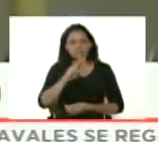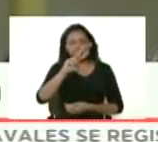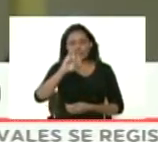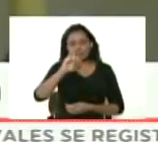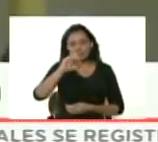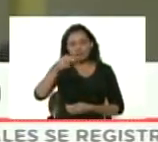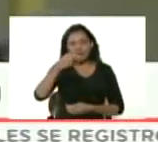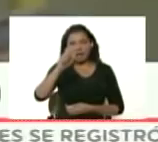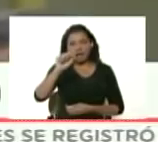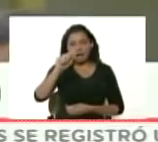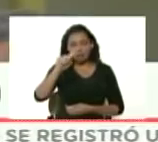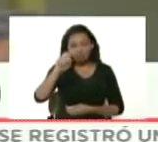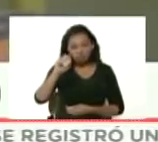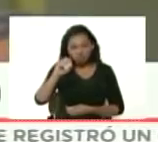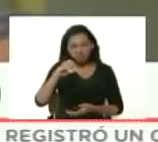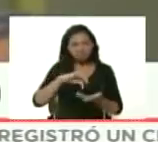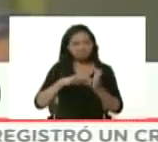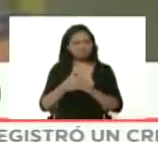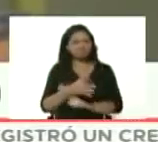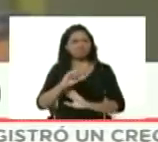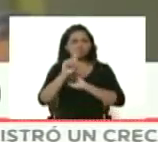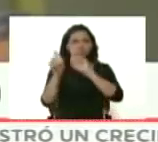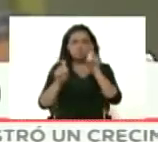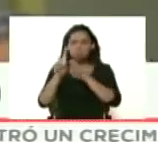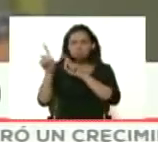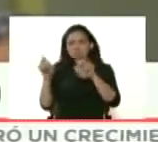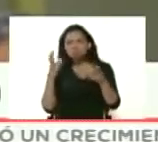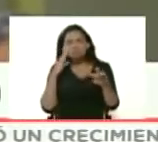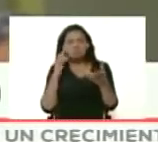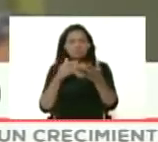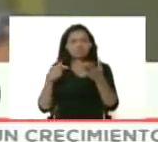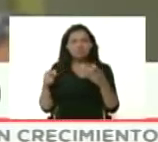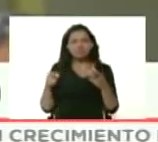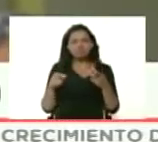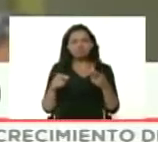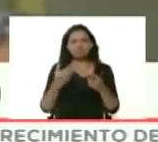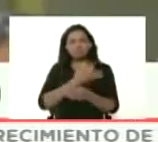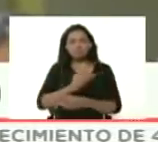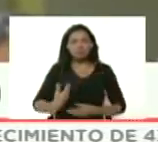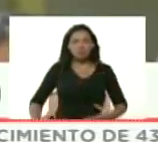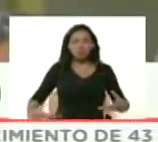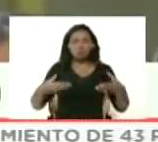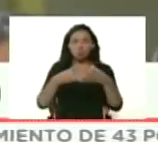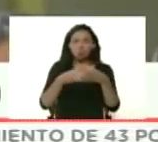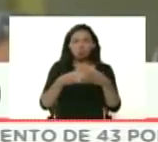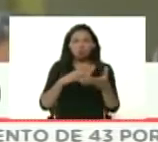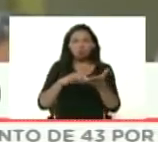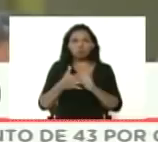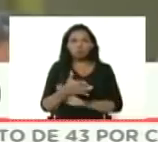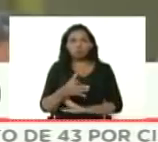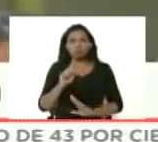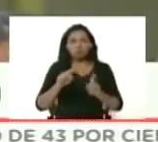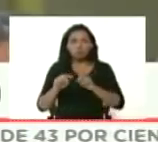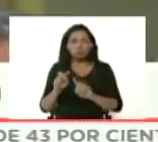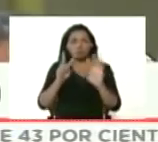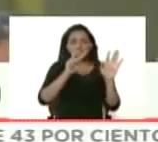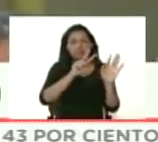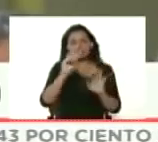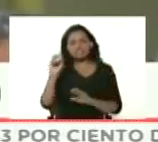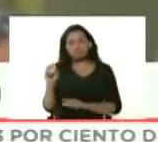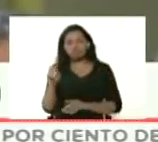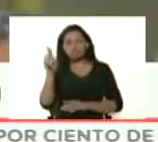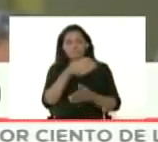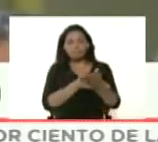de estimaciones, cuando uno le pregunta a los distintos presidentes de gremios, se encuentra con estimados entre 700